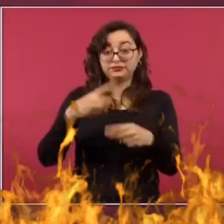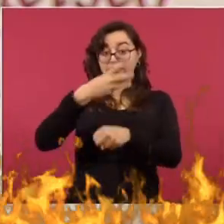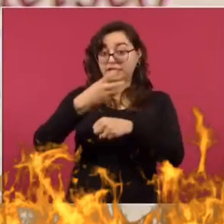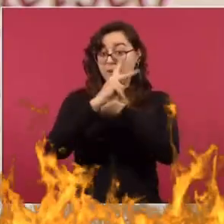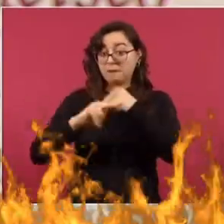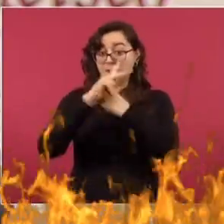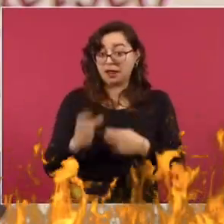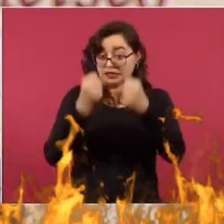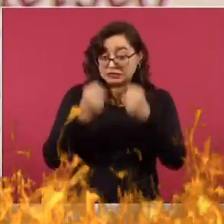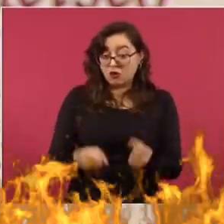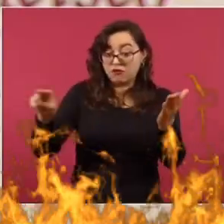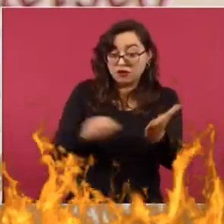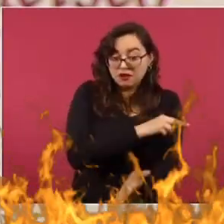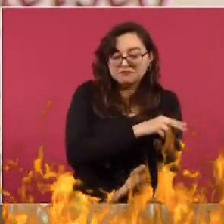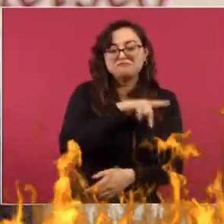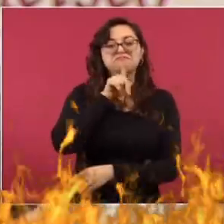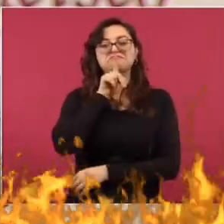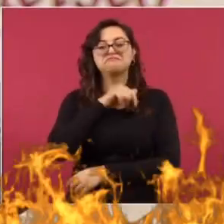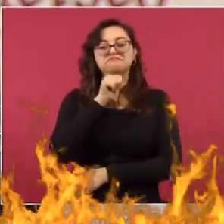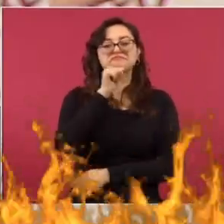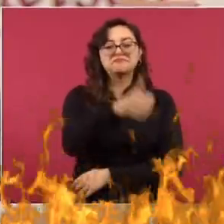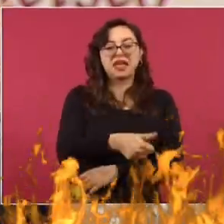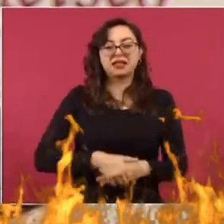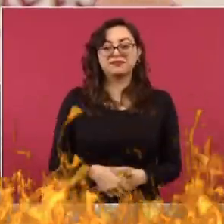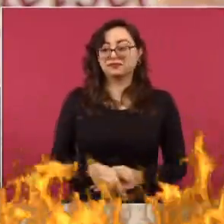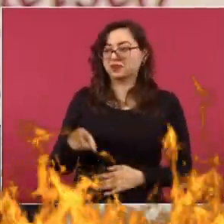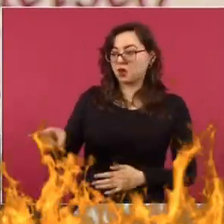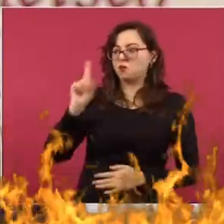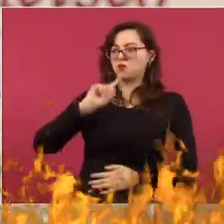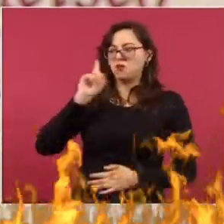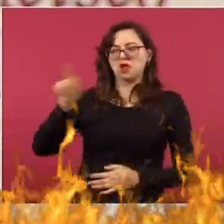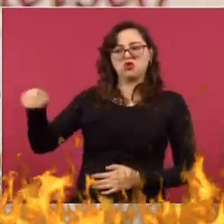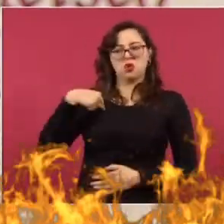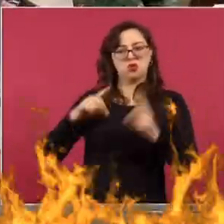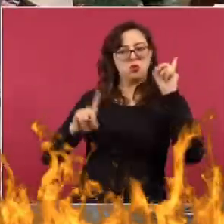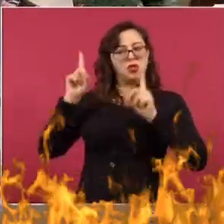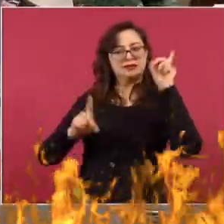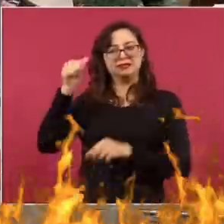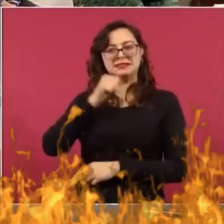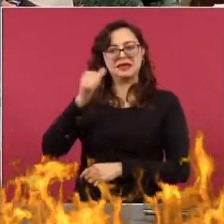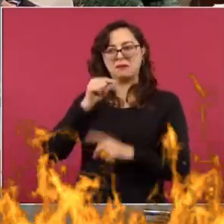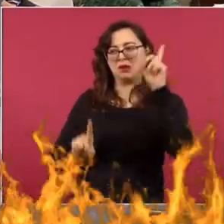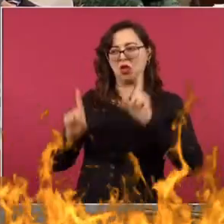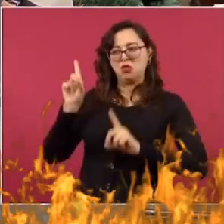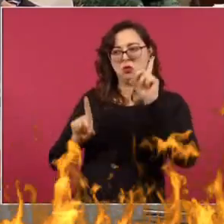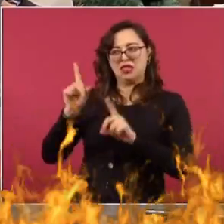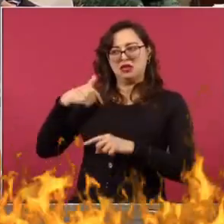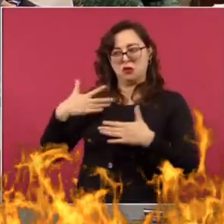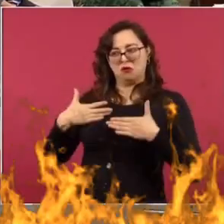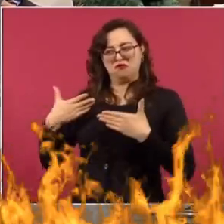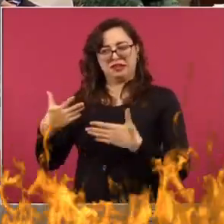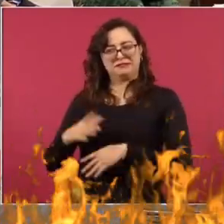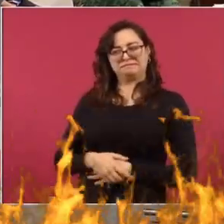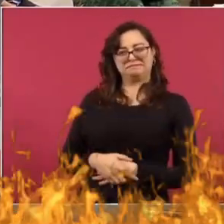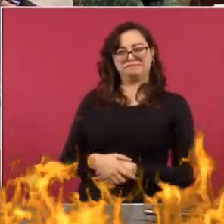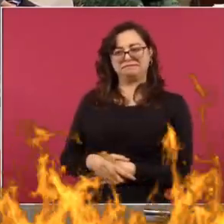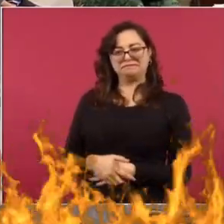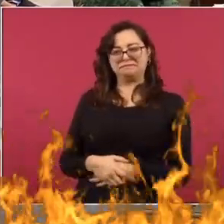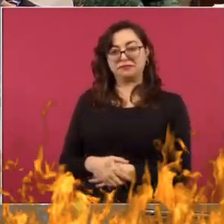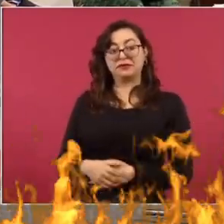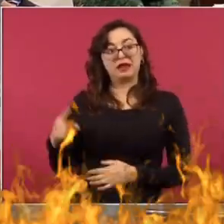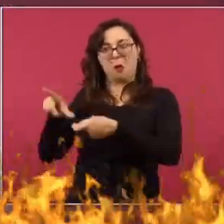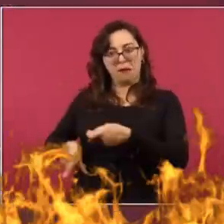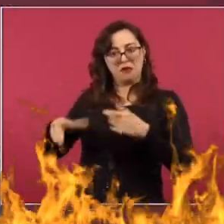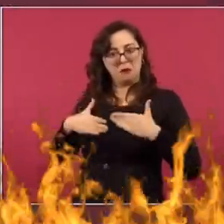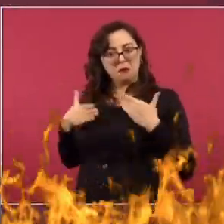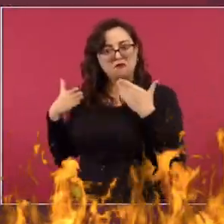y nunca le tuve confianza a ella por eso. Y qué bueno que no se la tuve, porque ve lo que está diciendo ahorita. Y la ingratitud con el gobierno que la nombró embajadora en Washington, que es la embajada más